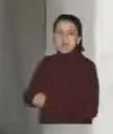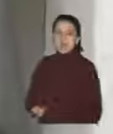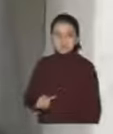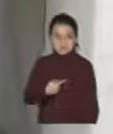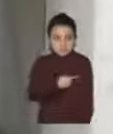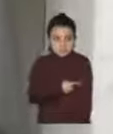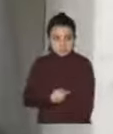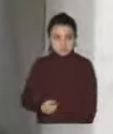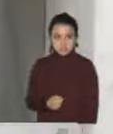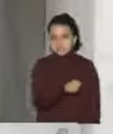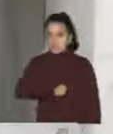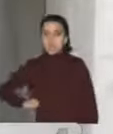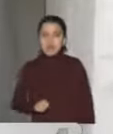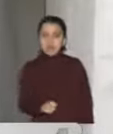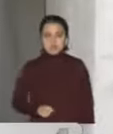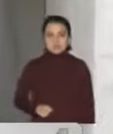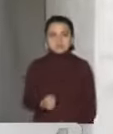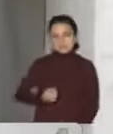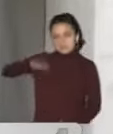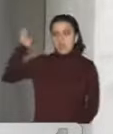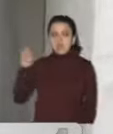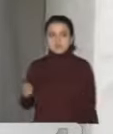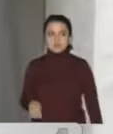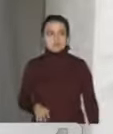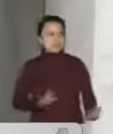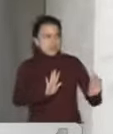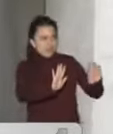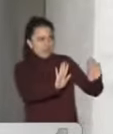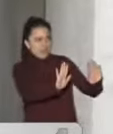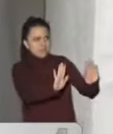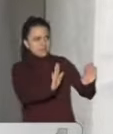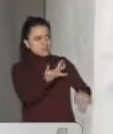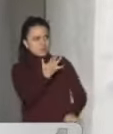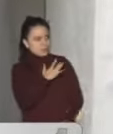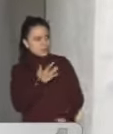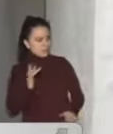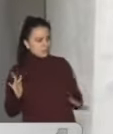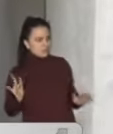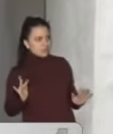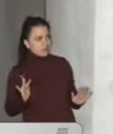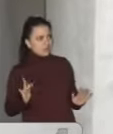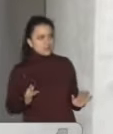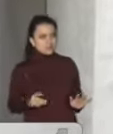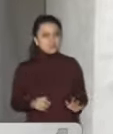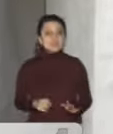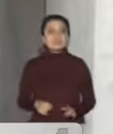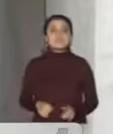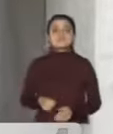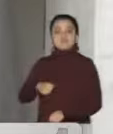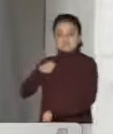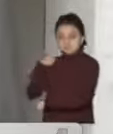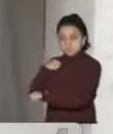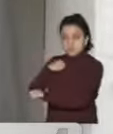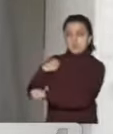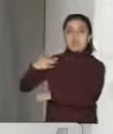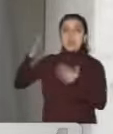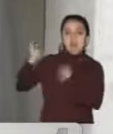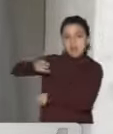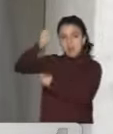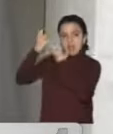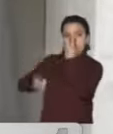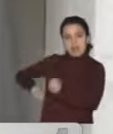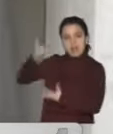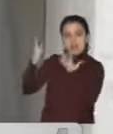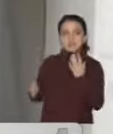me codeaba, me manoteaba. Entonces yo le dije, oiga señor, no me toque. Entonces el señor siguió otra vez manoteándome y yo